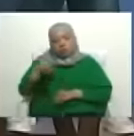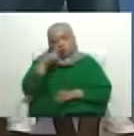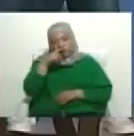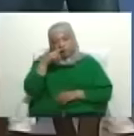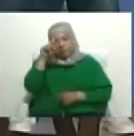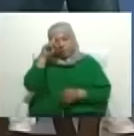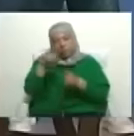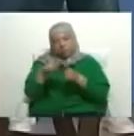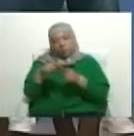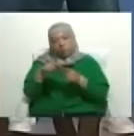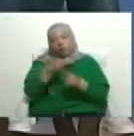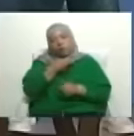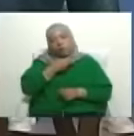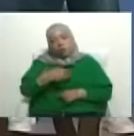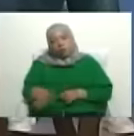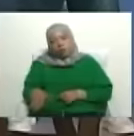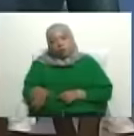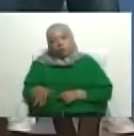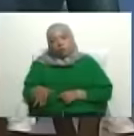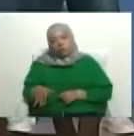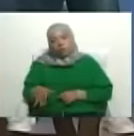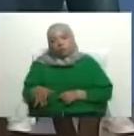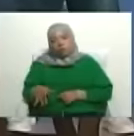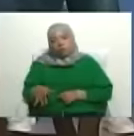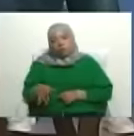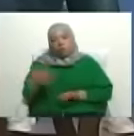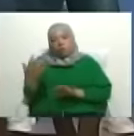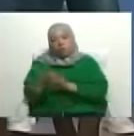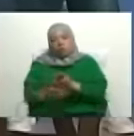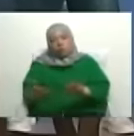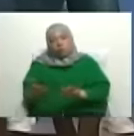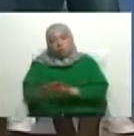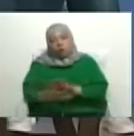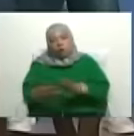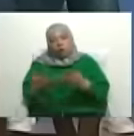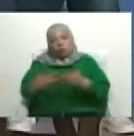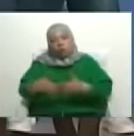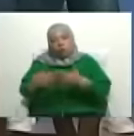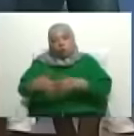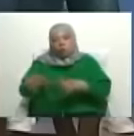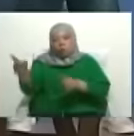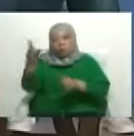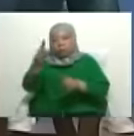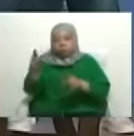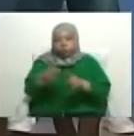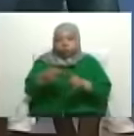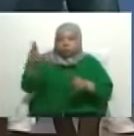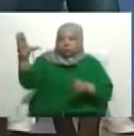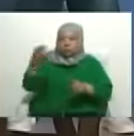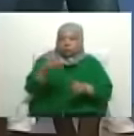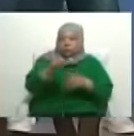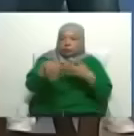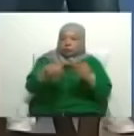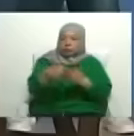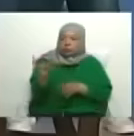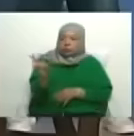lograra derrotar el más grave sabotaje que haya sufrido la industria eléctrica de país alguno,